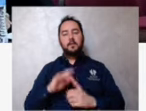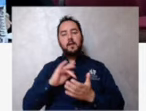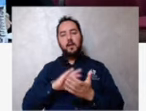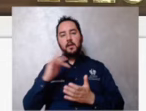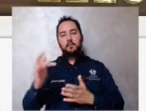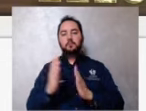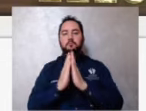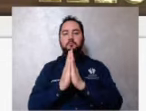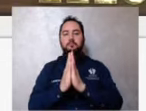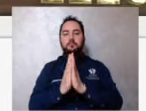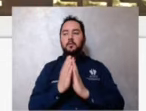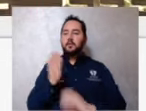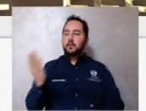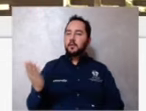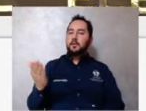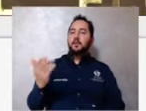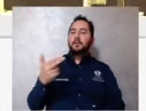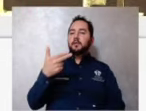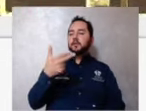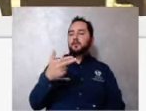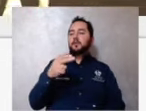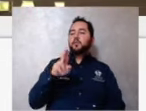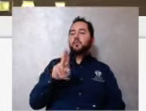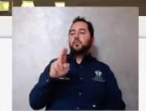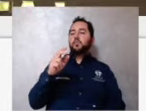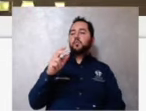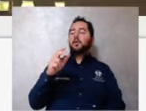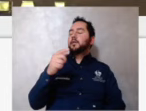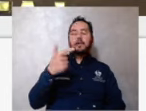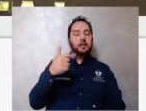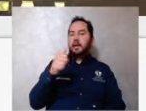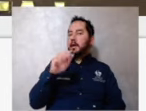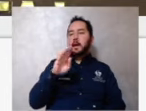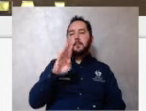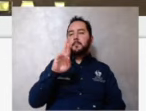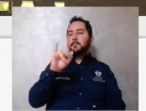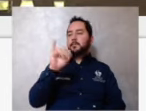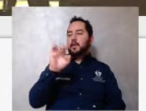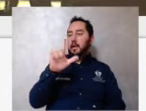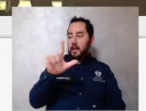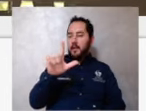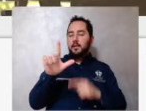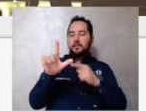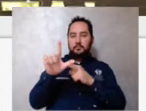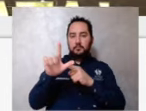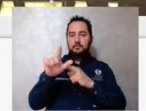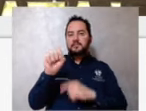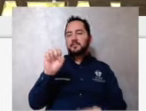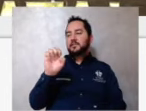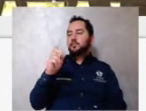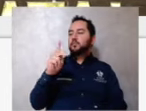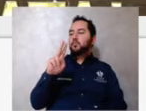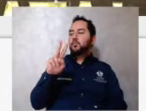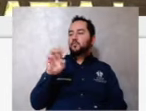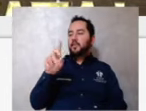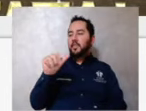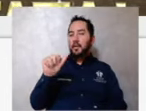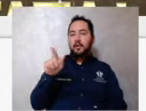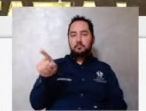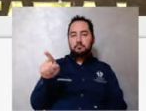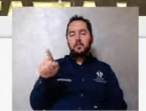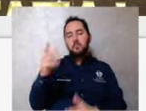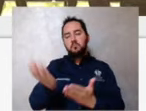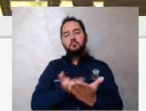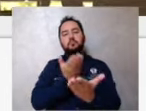Gracias. Le solicito al magistrado en funciones, Gabriel Humberto Sepúlveda Ramírez, dé cuenta del proyecto que pone a consideración del